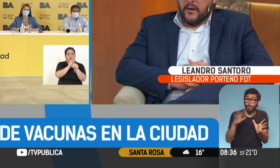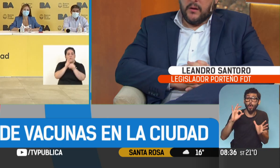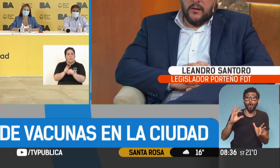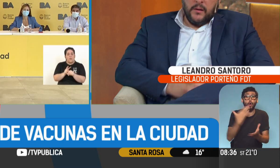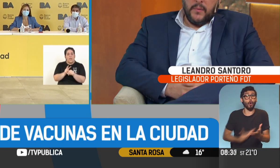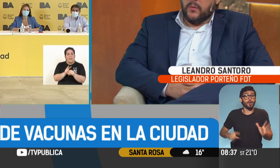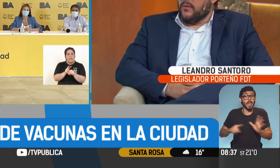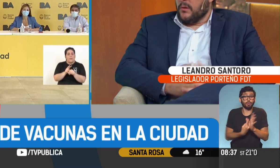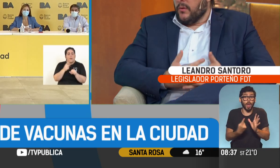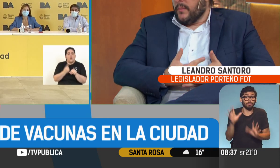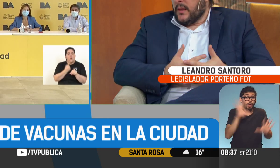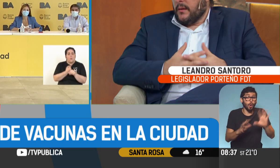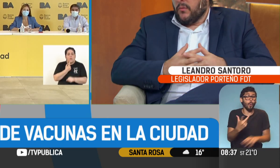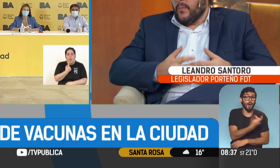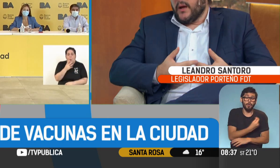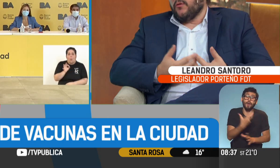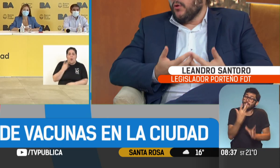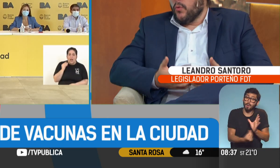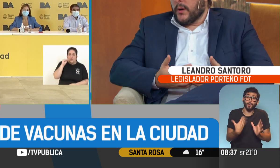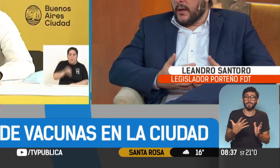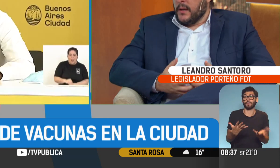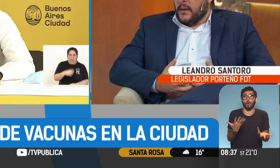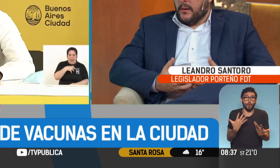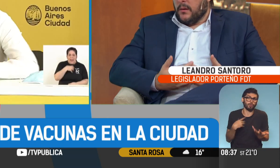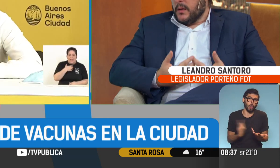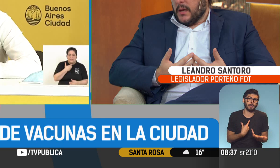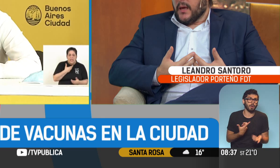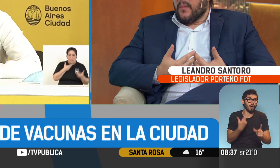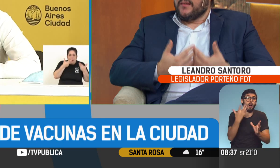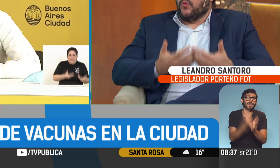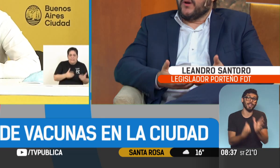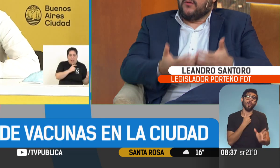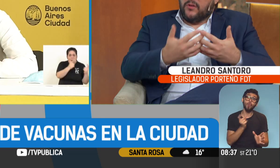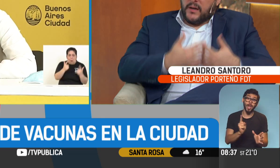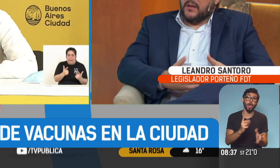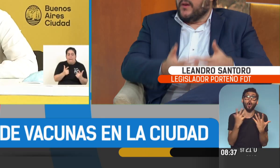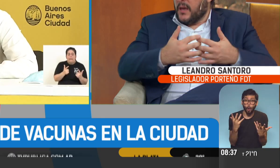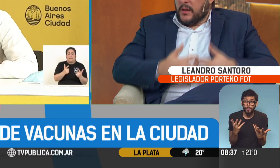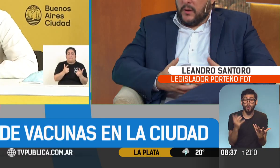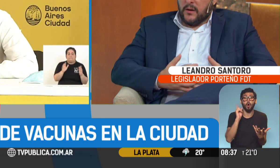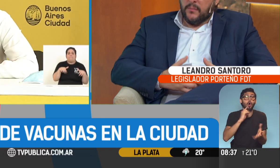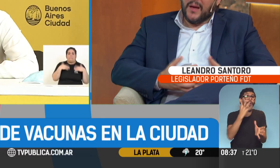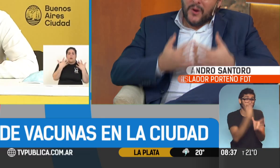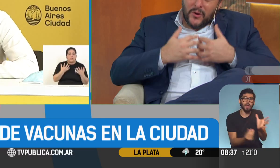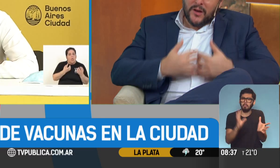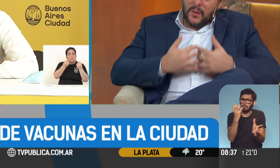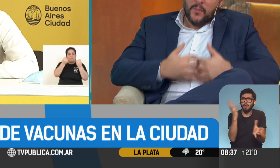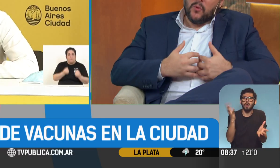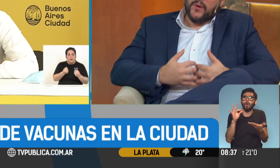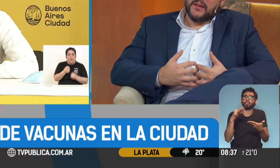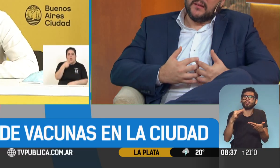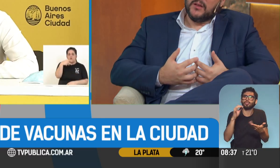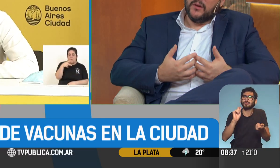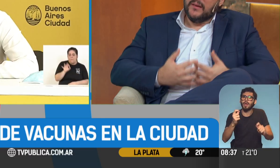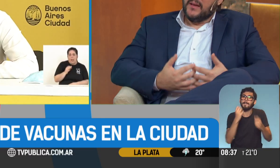organizar una vacunación obviamente una espera que eso no ocurra y que además se ocurre eso se rectifique y todas las que para mí lo que más me